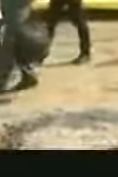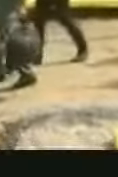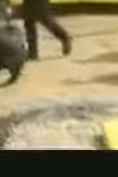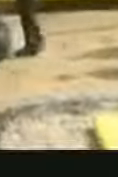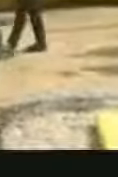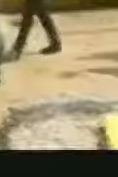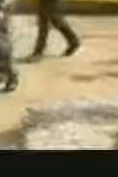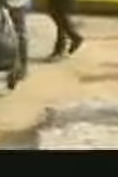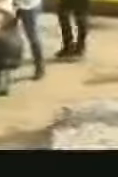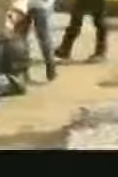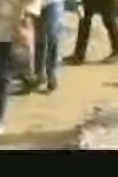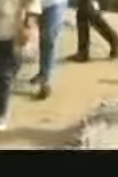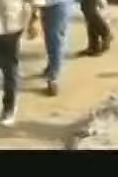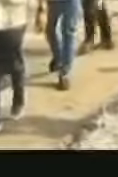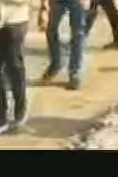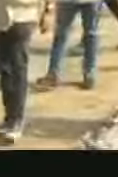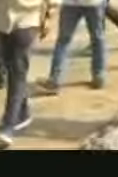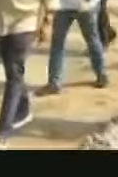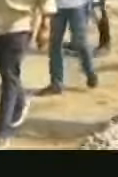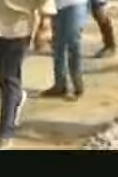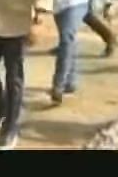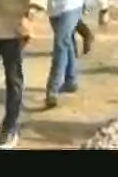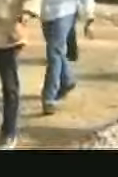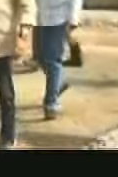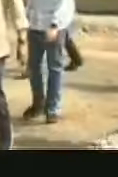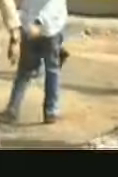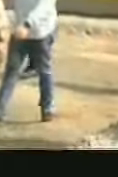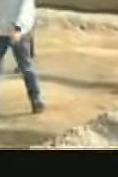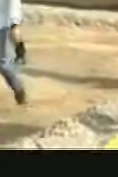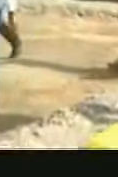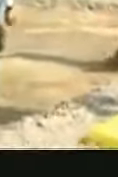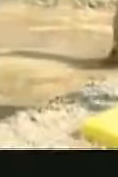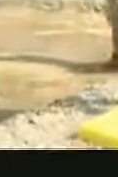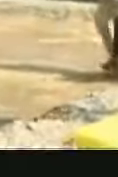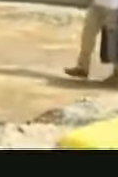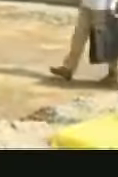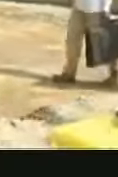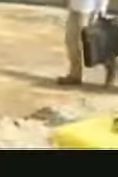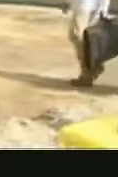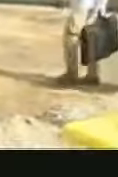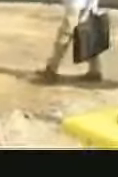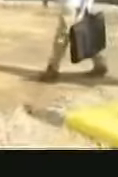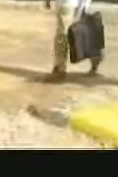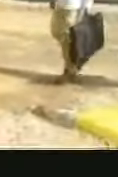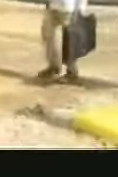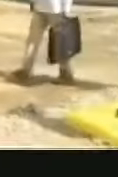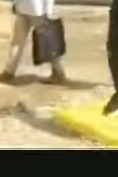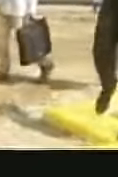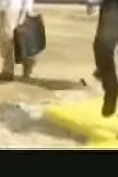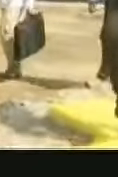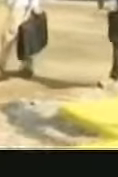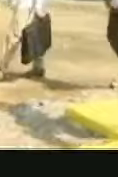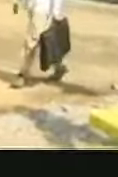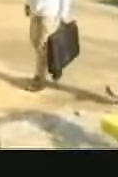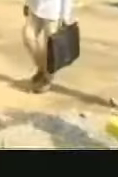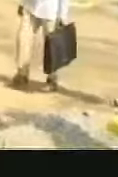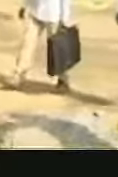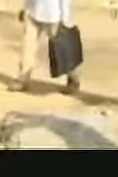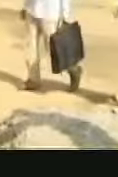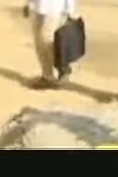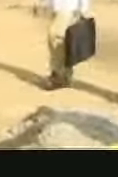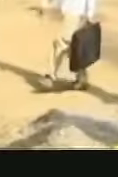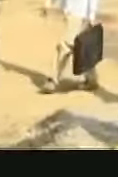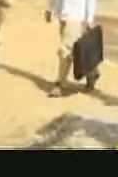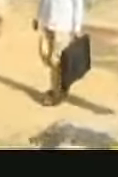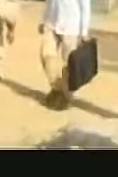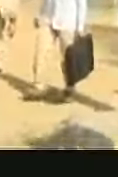nuevo, construido por propuesta de las comunas. Aquí voy al encuentro,